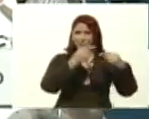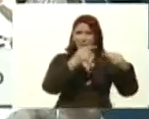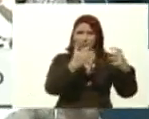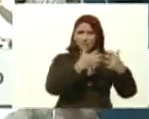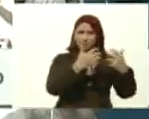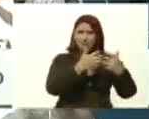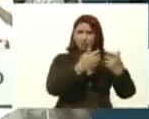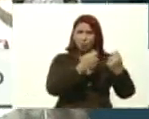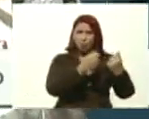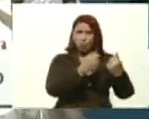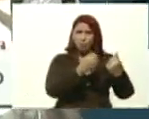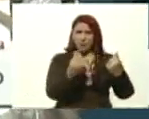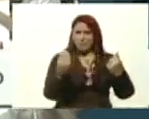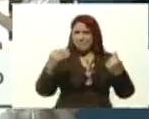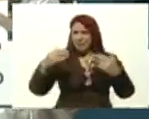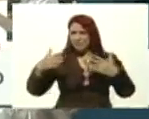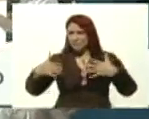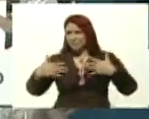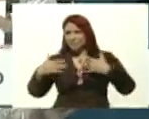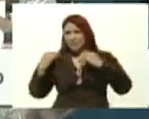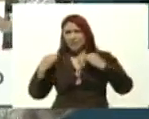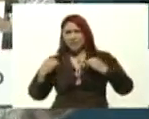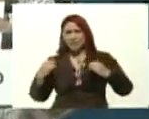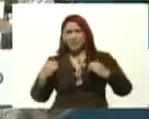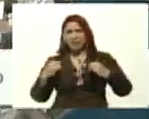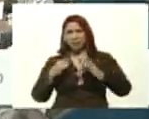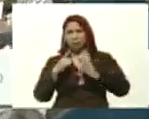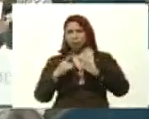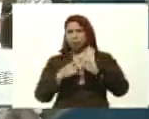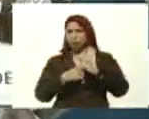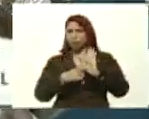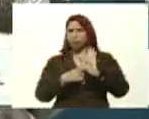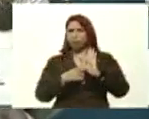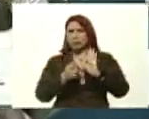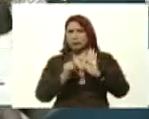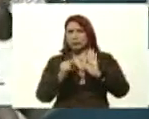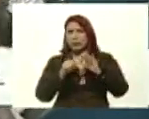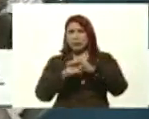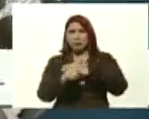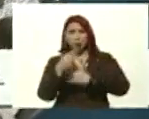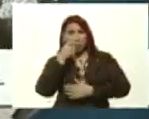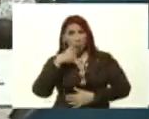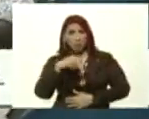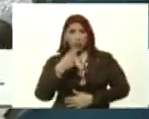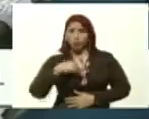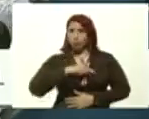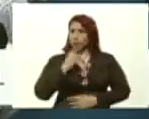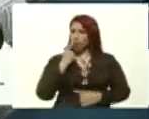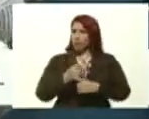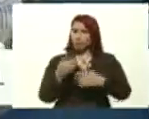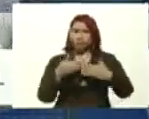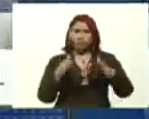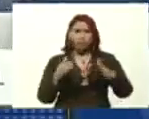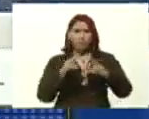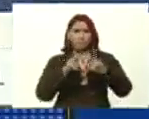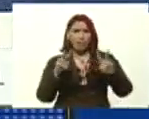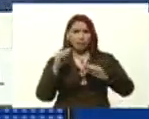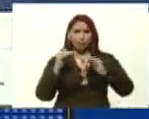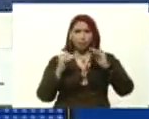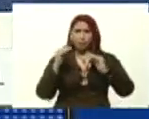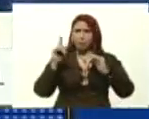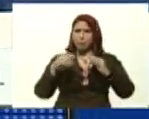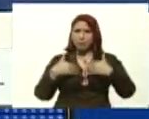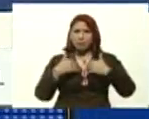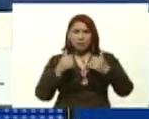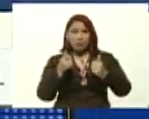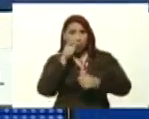económica, más felicidad plena hubo en el pueblo. Tenemos que garantizar la paz, la estabilidad, la